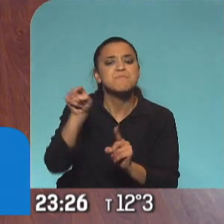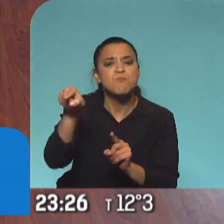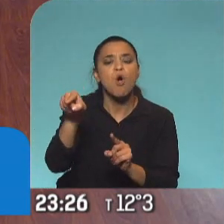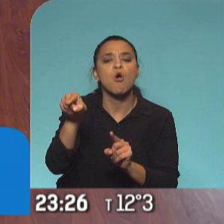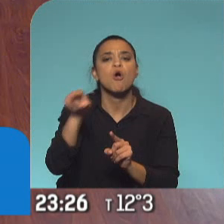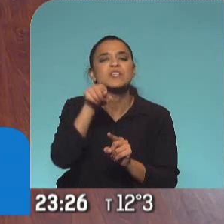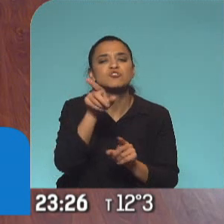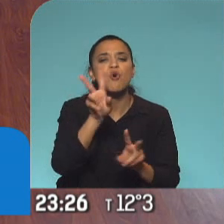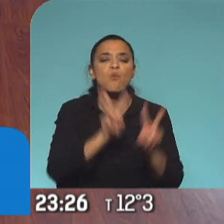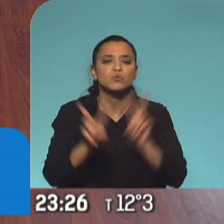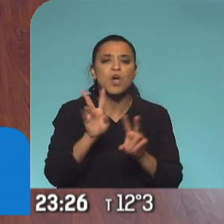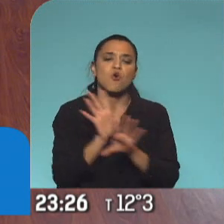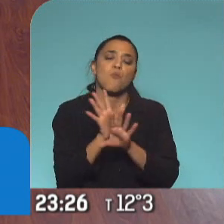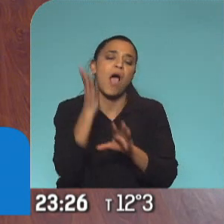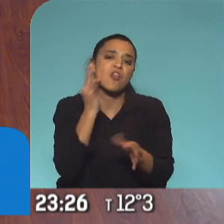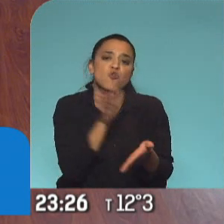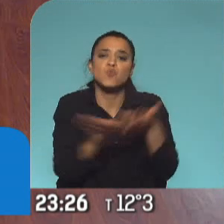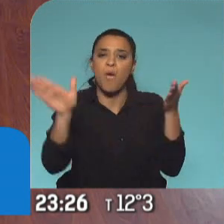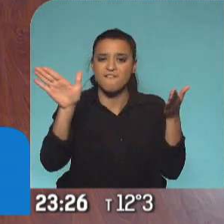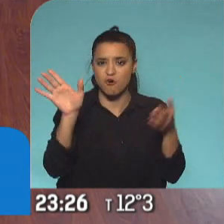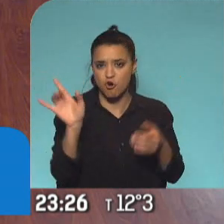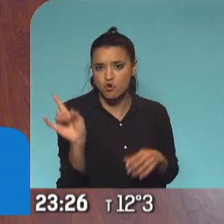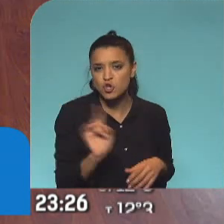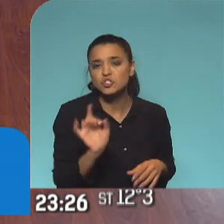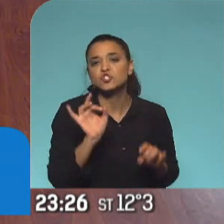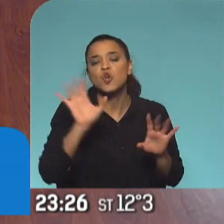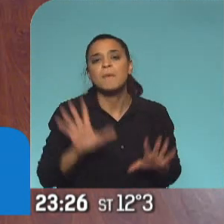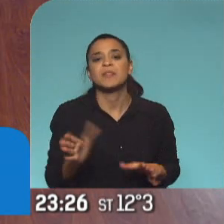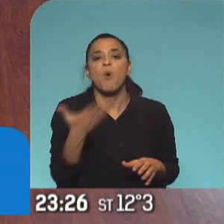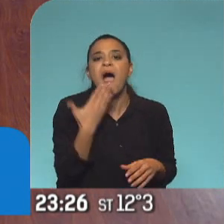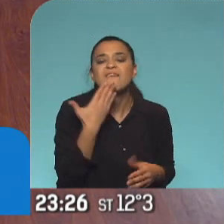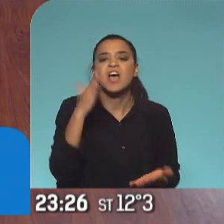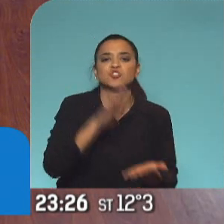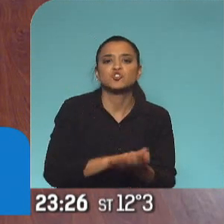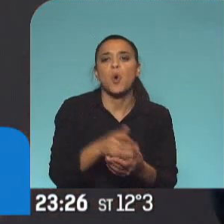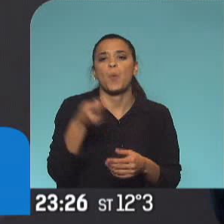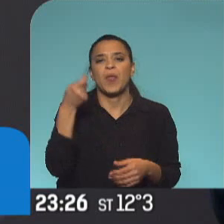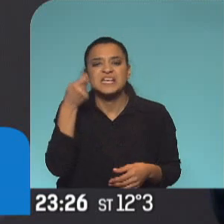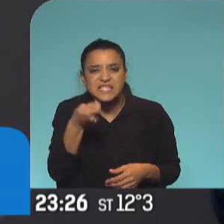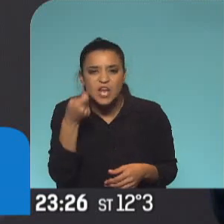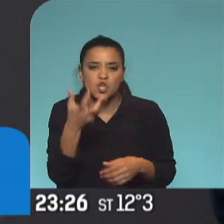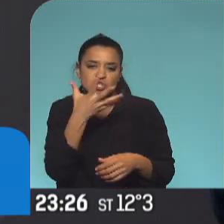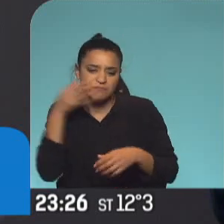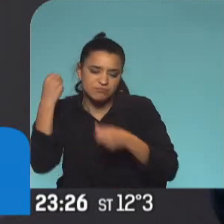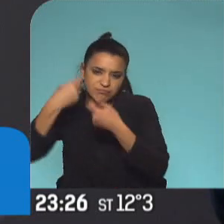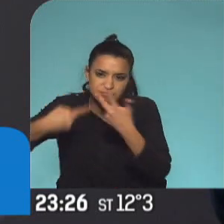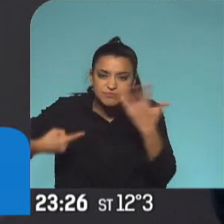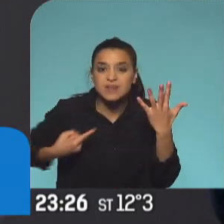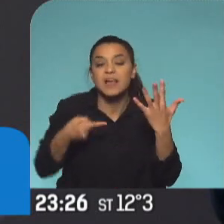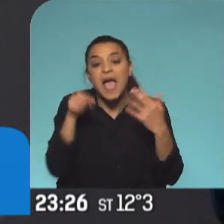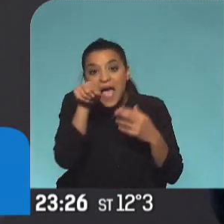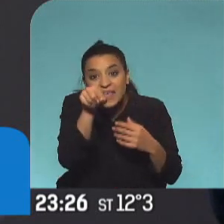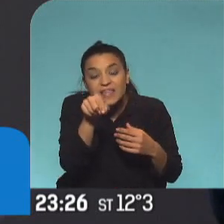buscaron como un sello nuevo, y no solamente que porque hablas de los genocidas y en esas actitudes